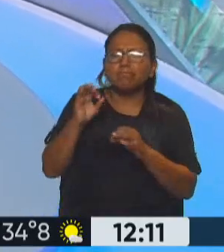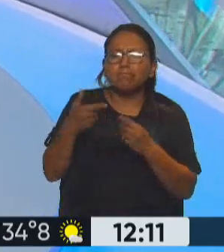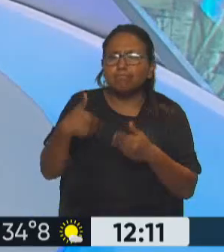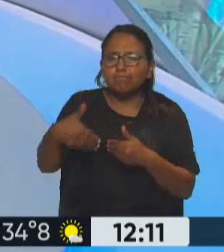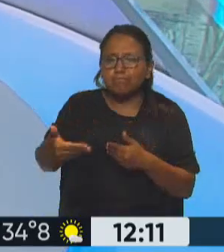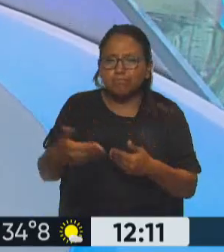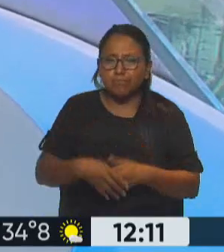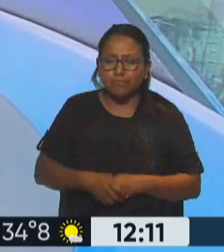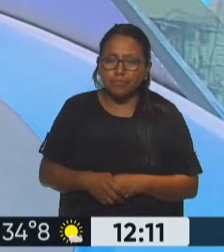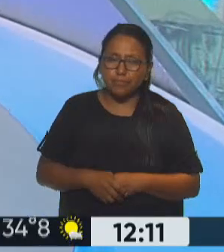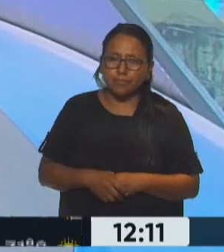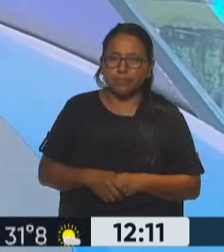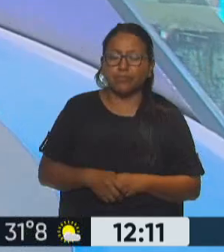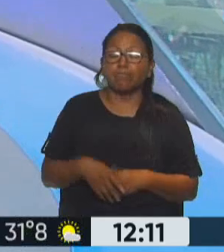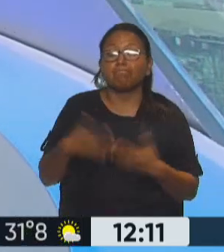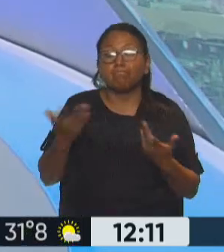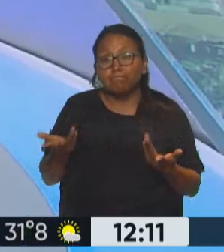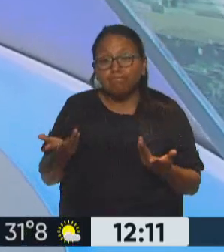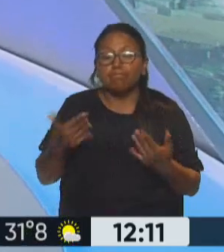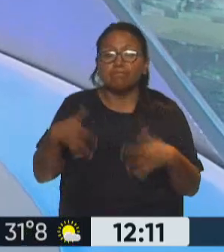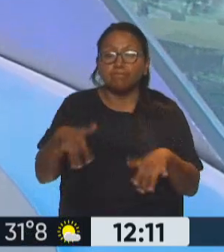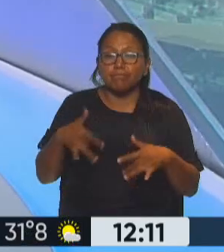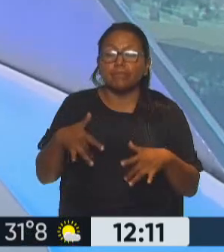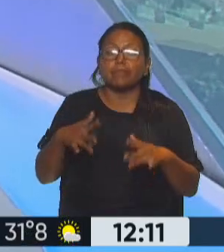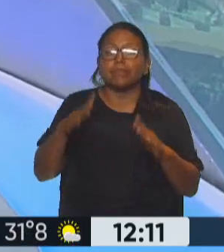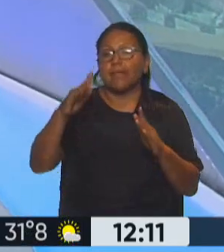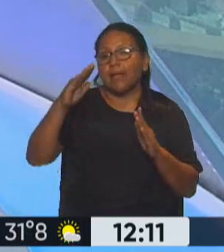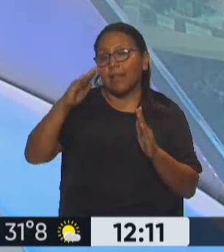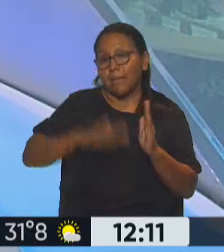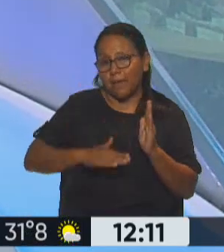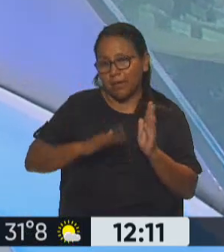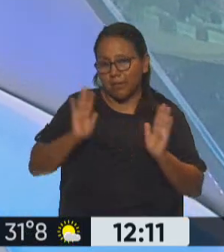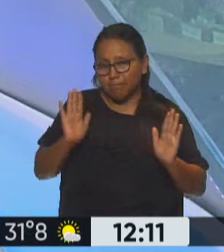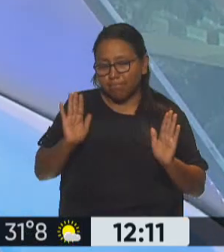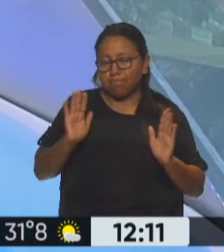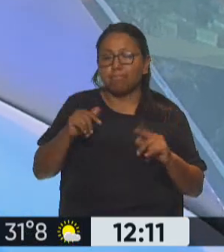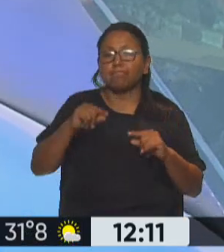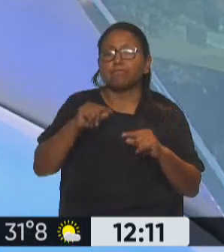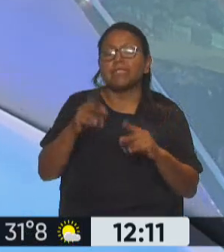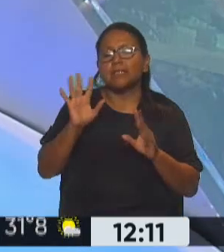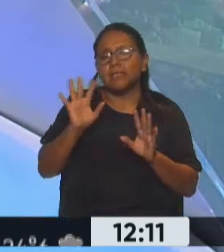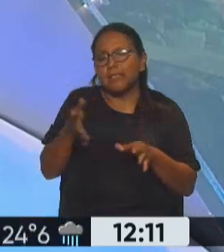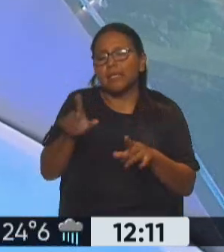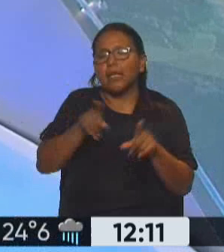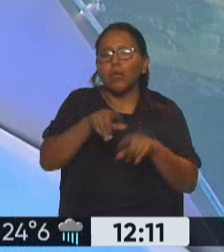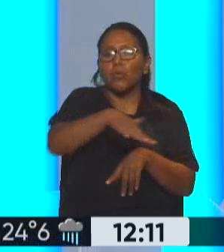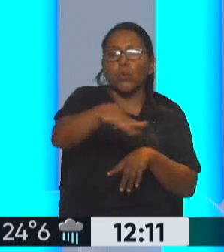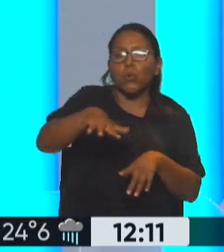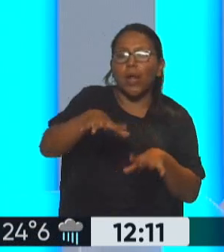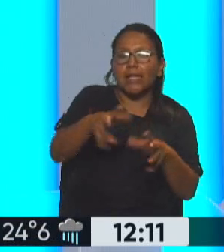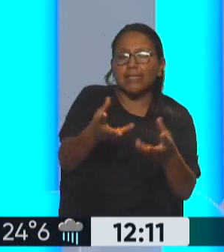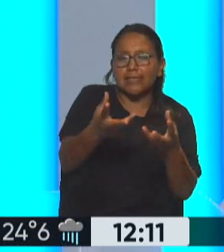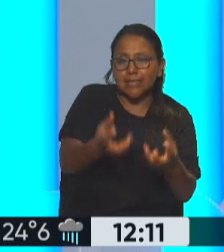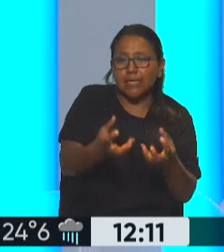Bueno, las proyecciones son lamentablemente a la baja, a pesar de que la sequía en algunos puntos se